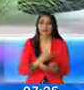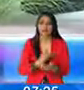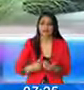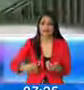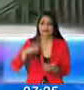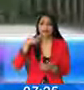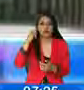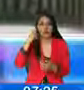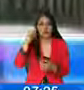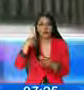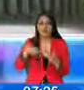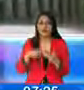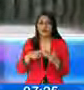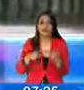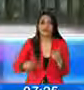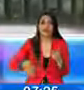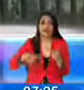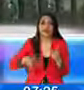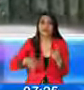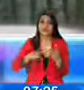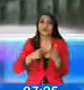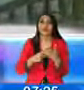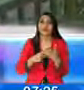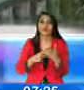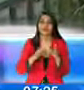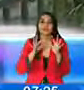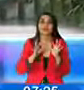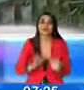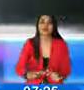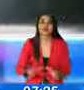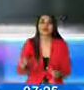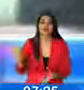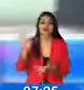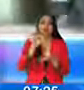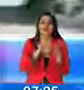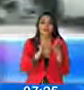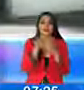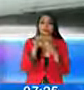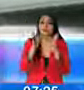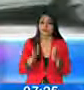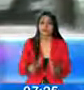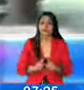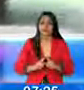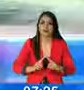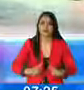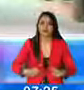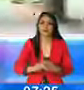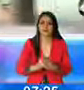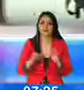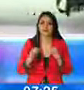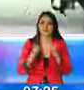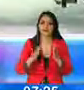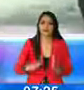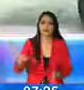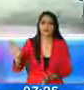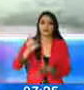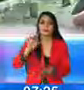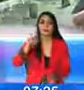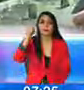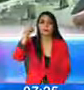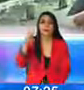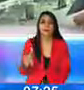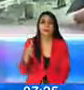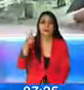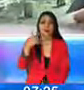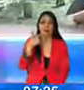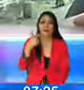Correa, el entrante Lenín Moreno y secretarios de Estado. El asambleísta electo José Serrano explicó que la intención es definir